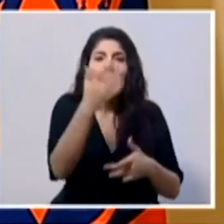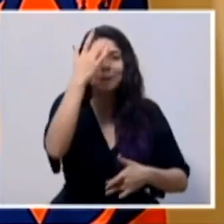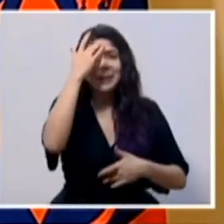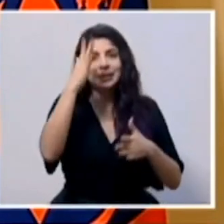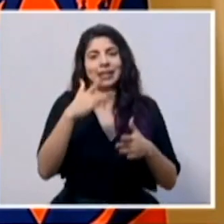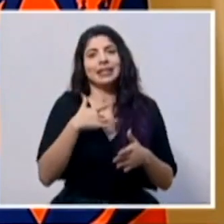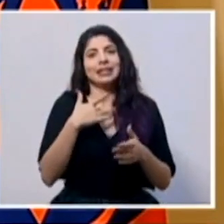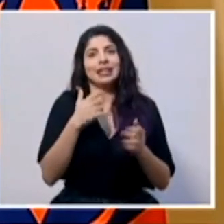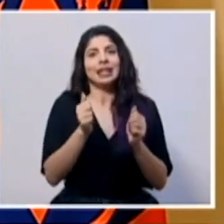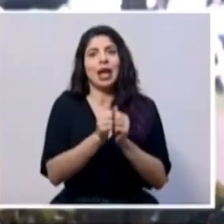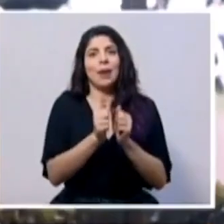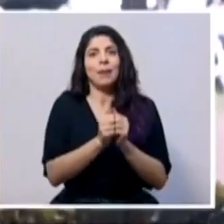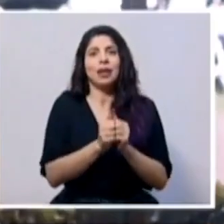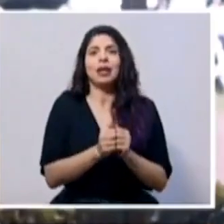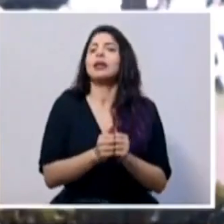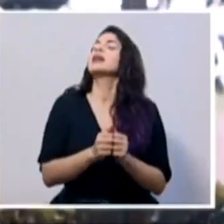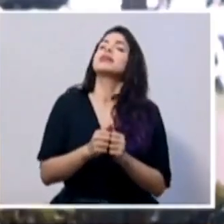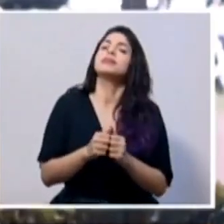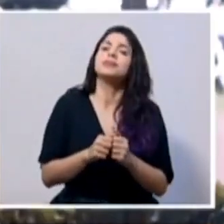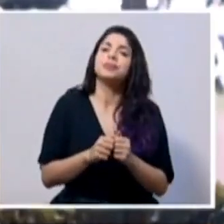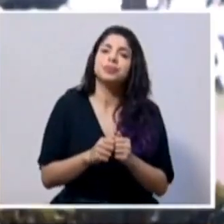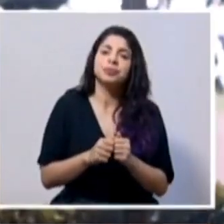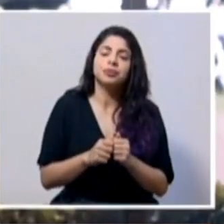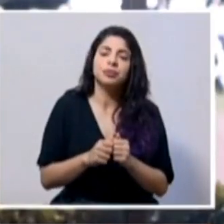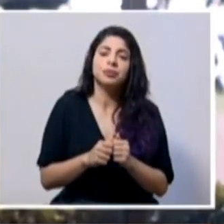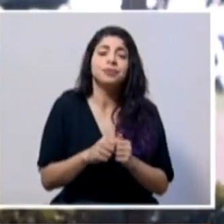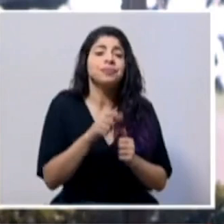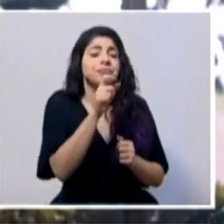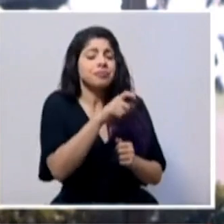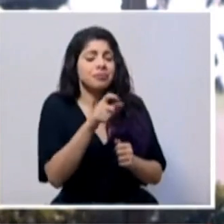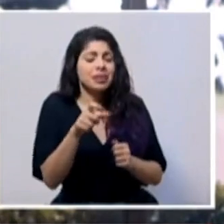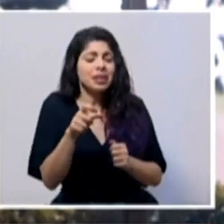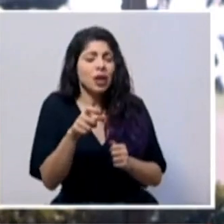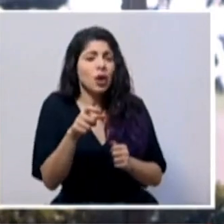acompañados. Muchísimas gracias. Los casos de los